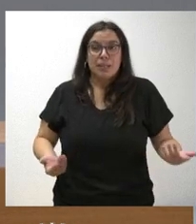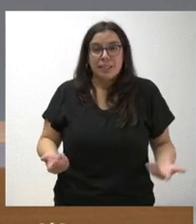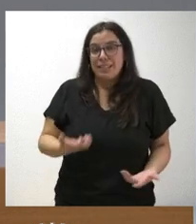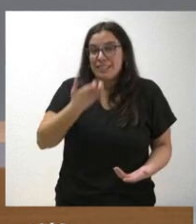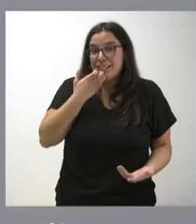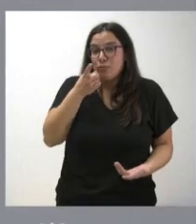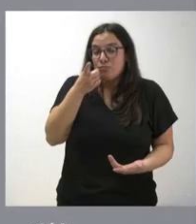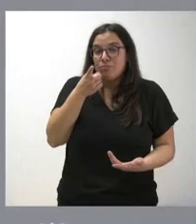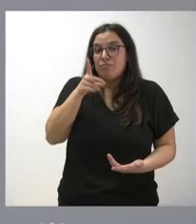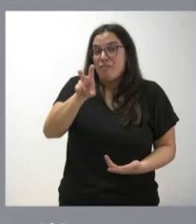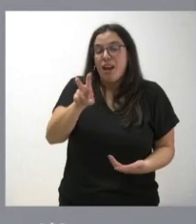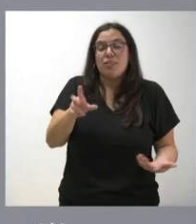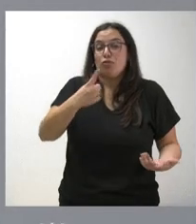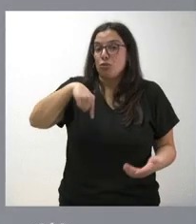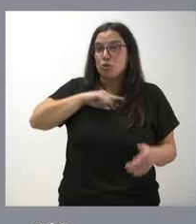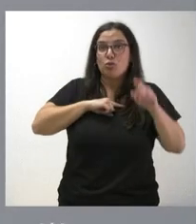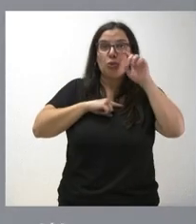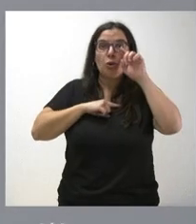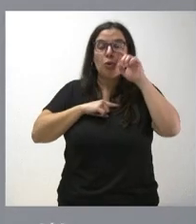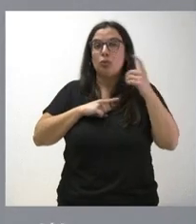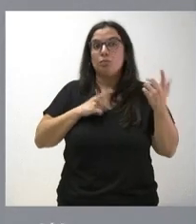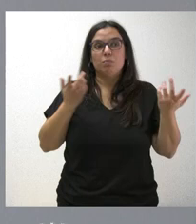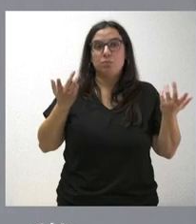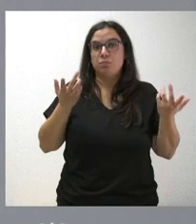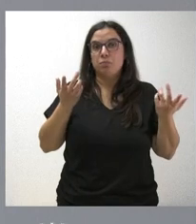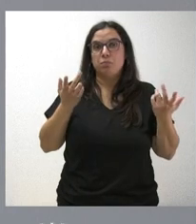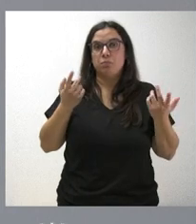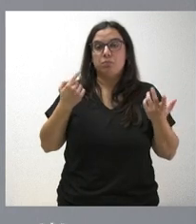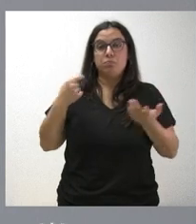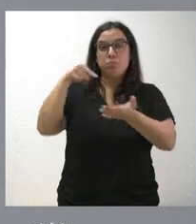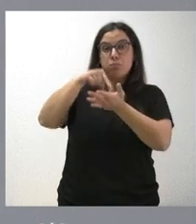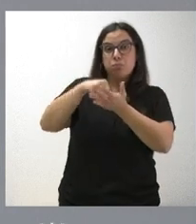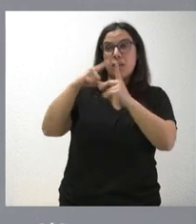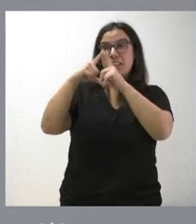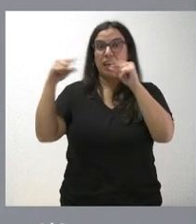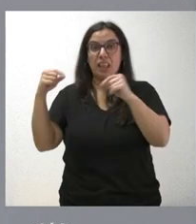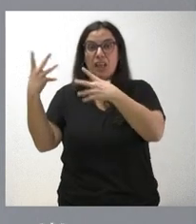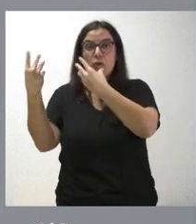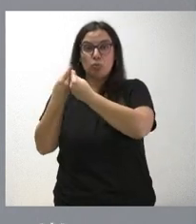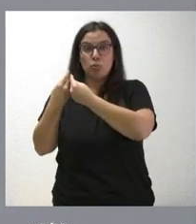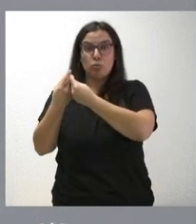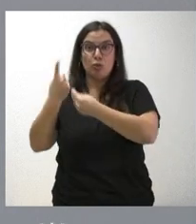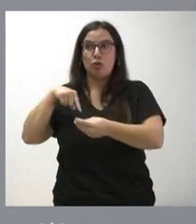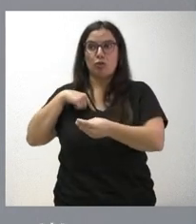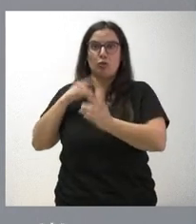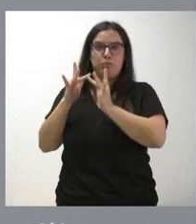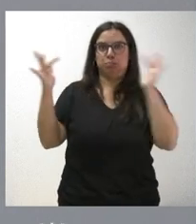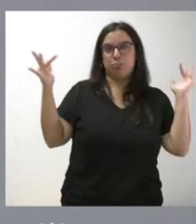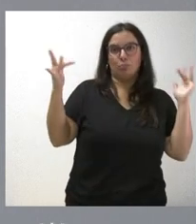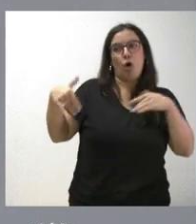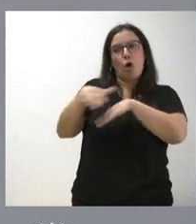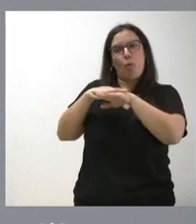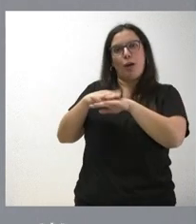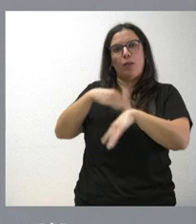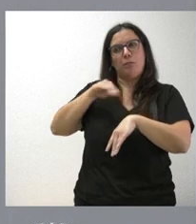tranquilidad nosotros estamos bastante más lejos de las exigencias de esquerra Y juns de lo que está el gobierno de España